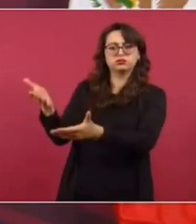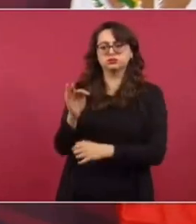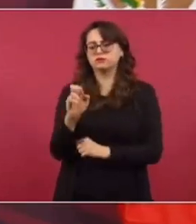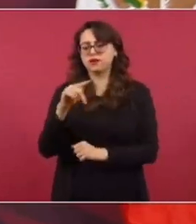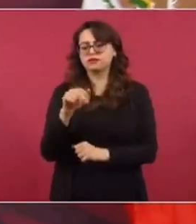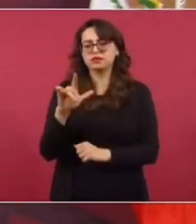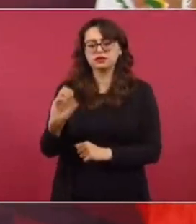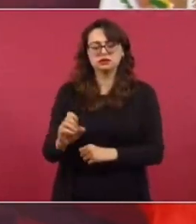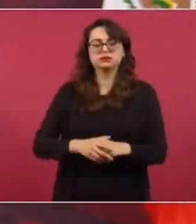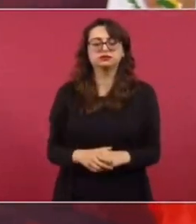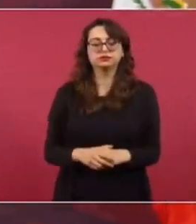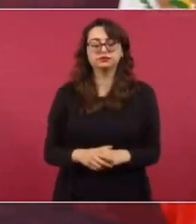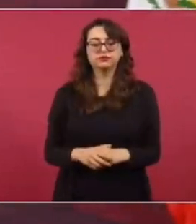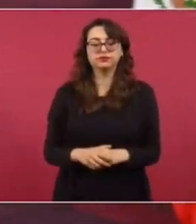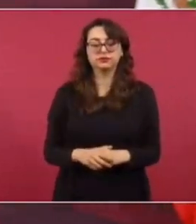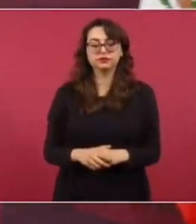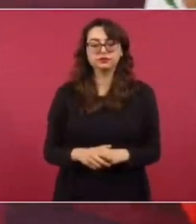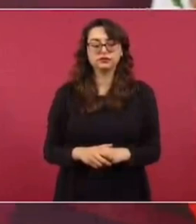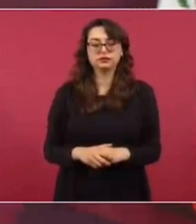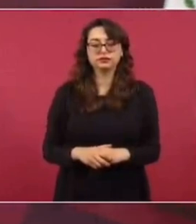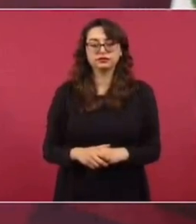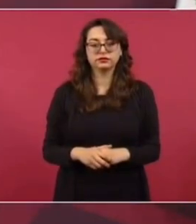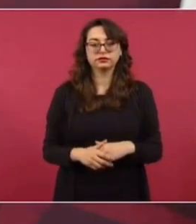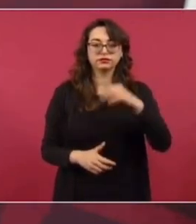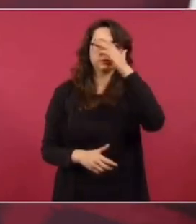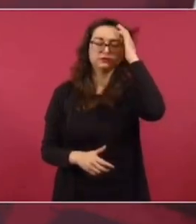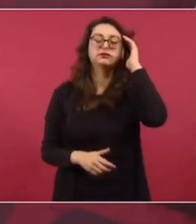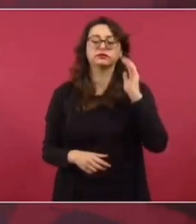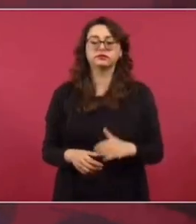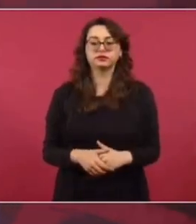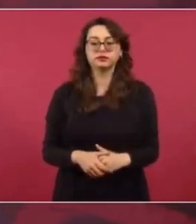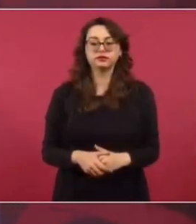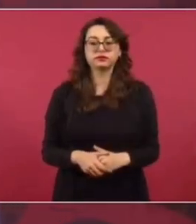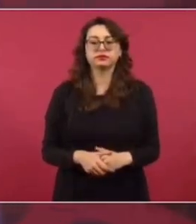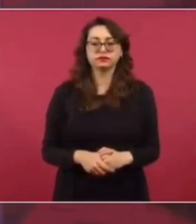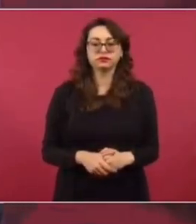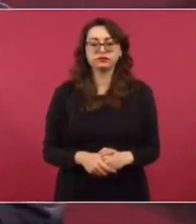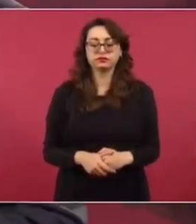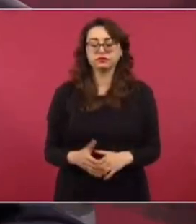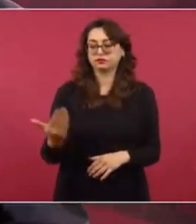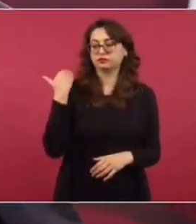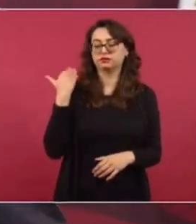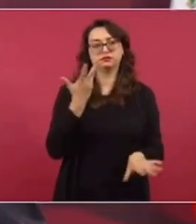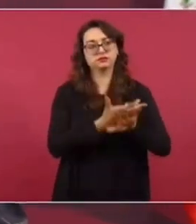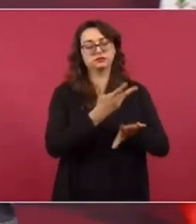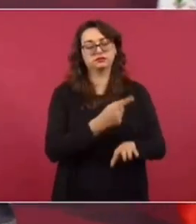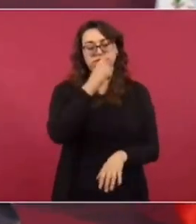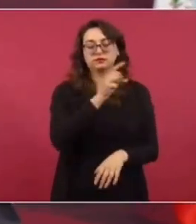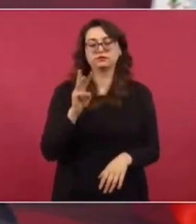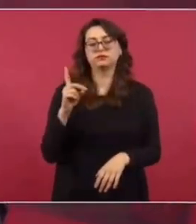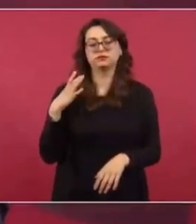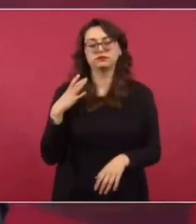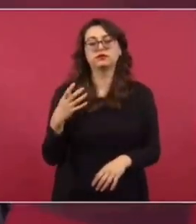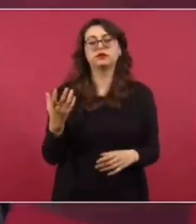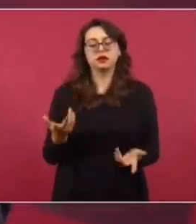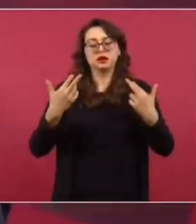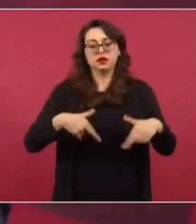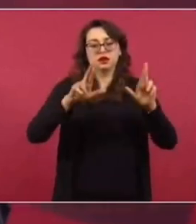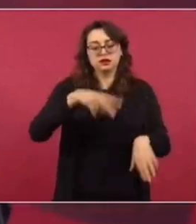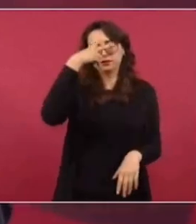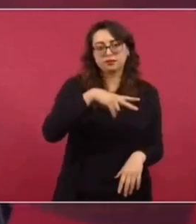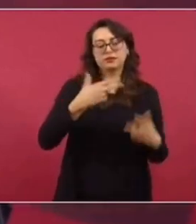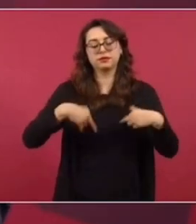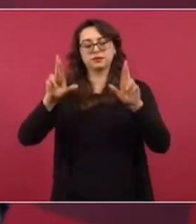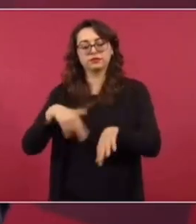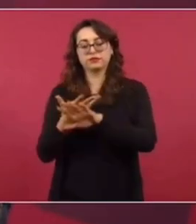se refrendó en el encuentro que tuvieron en Estados Unidos, en Washington, integrantes del gobierno de Estados Unidos y de